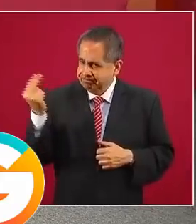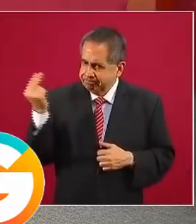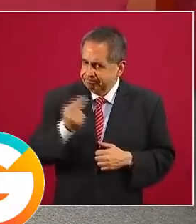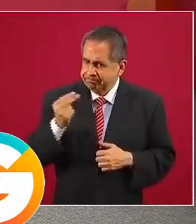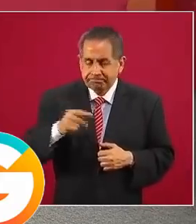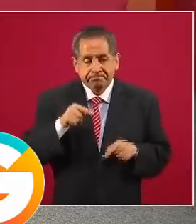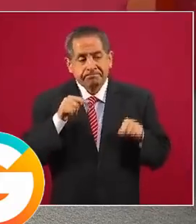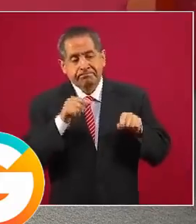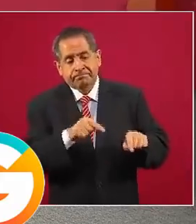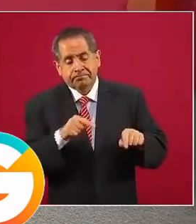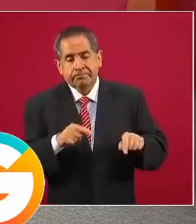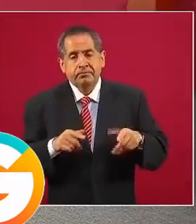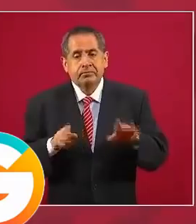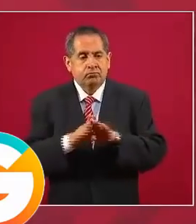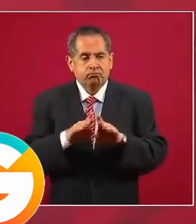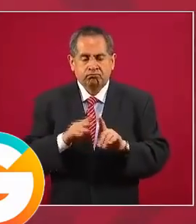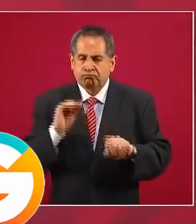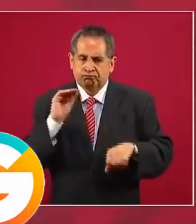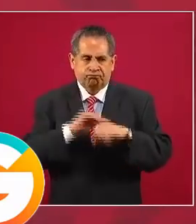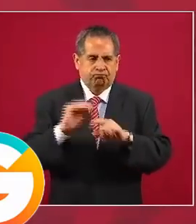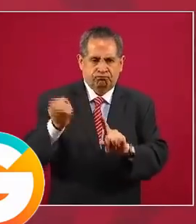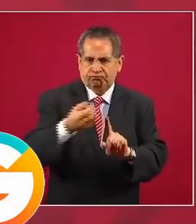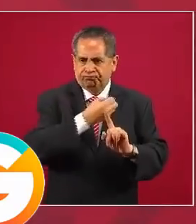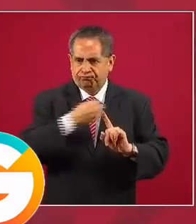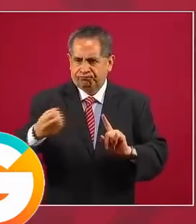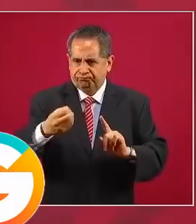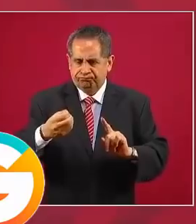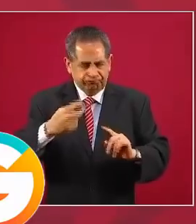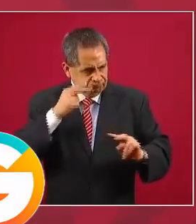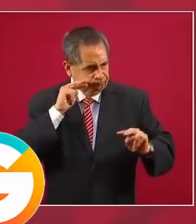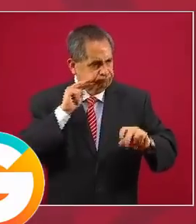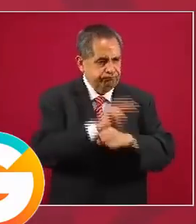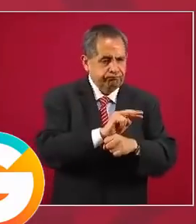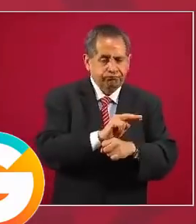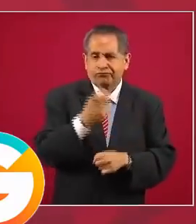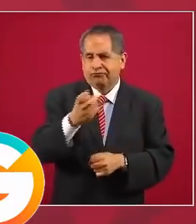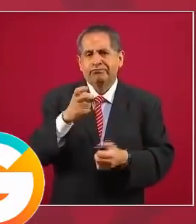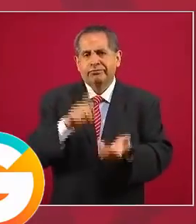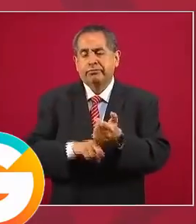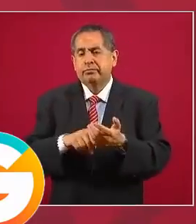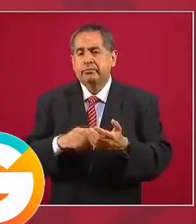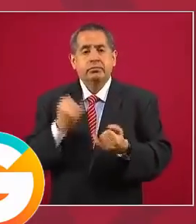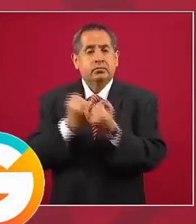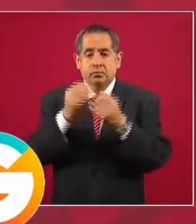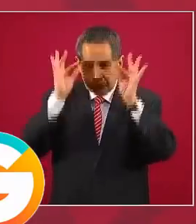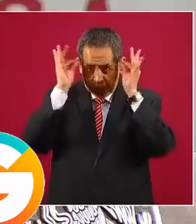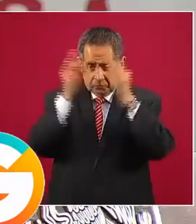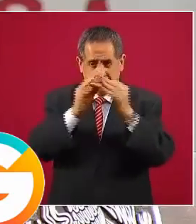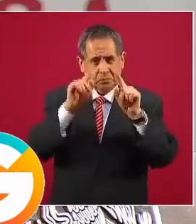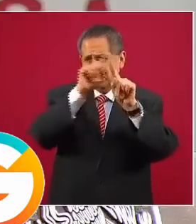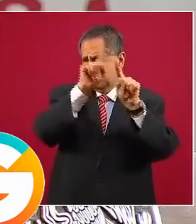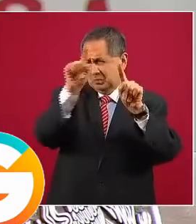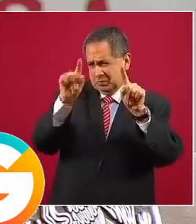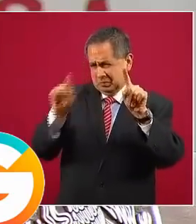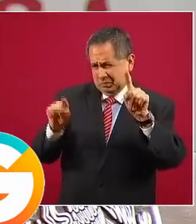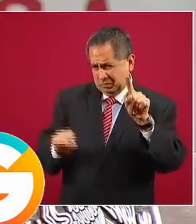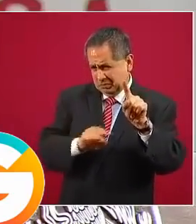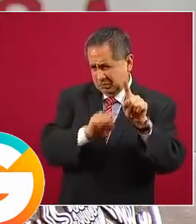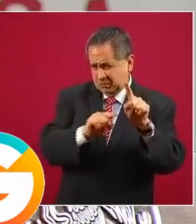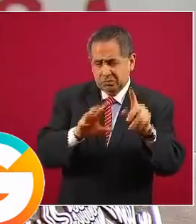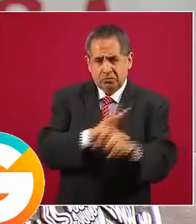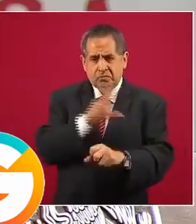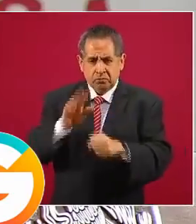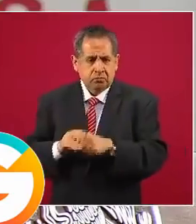necesitamos poner orden, como lo estamos haciendo en todas las aduanas, en